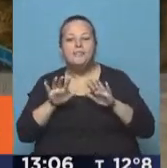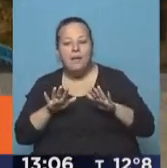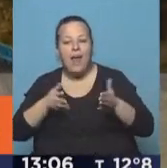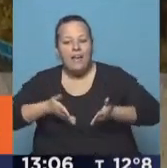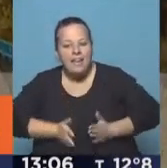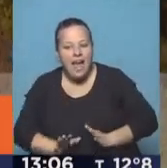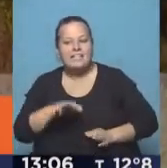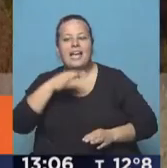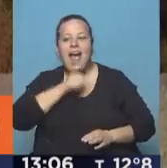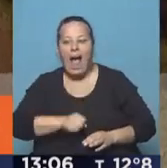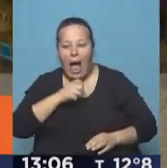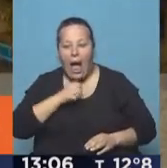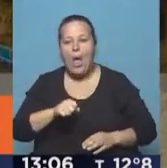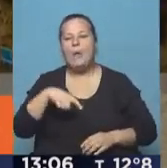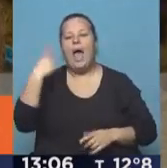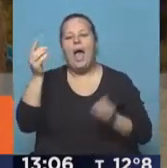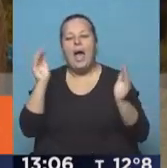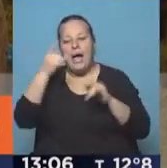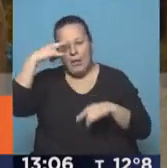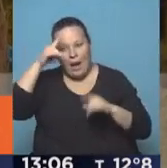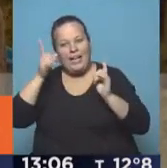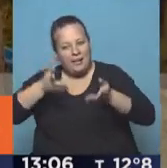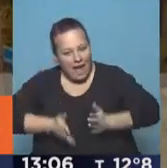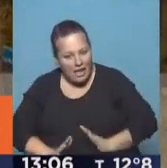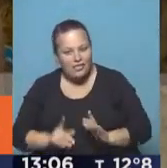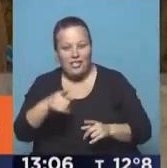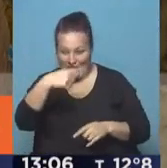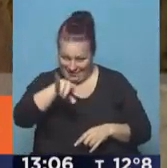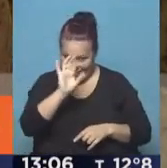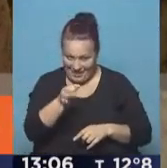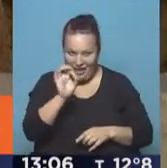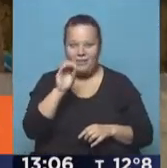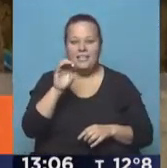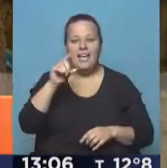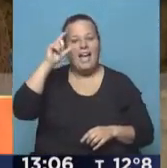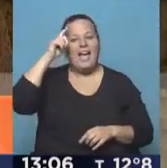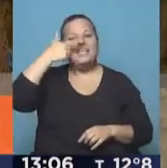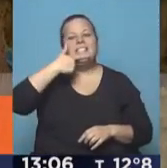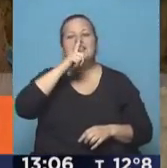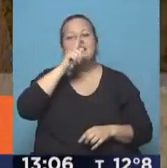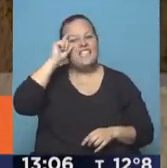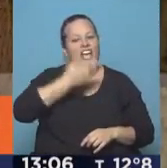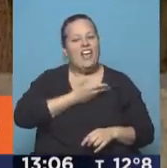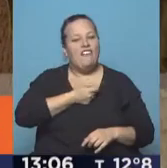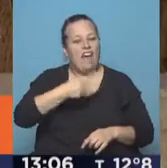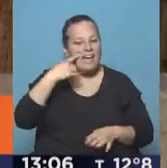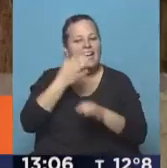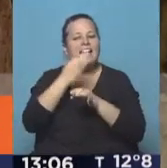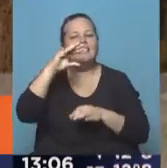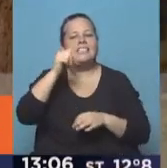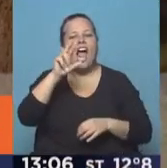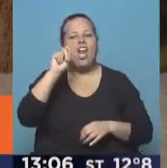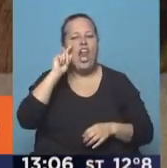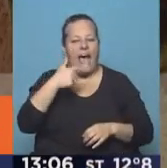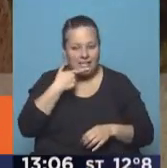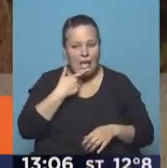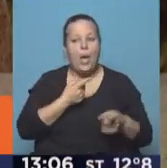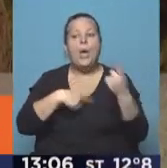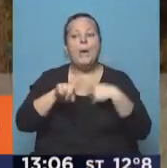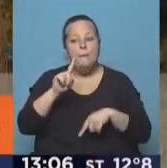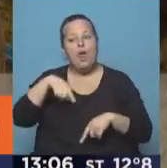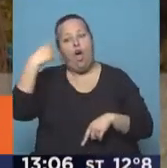nazcan cabras. Una ternerita ya también nació, ustedes saben, se llama Stephanie y es de la raza Charolais. Pero